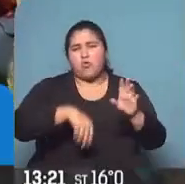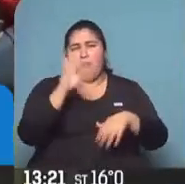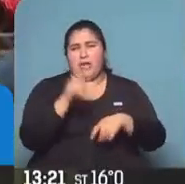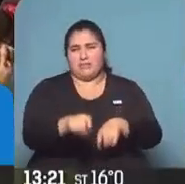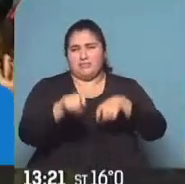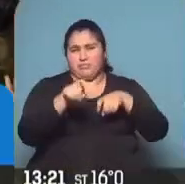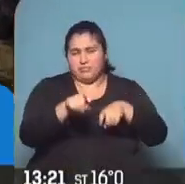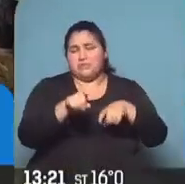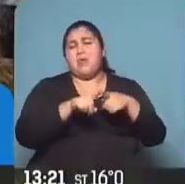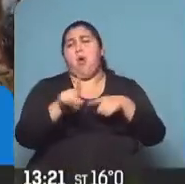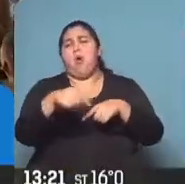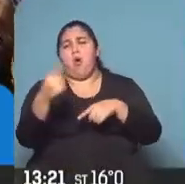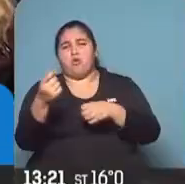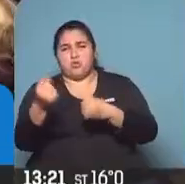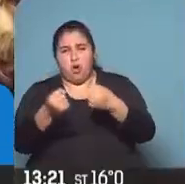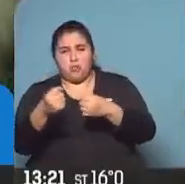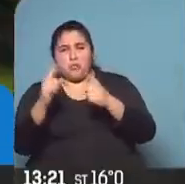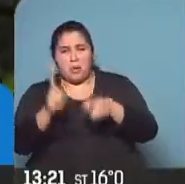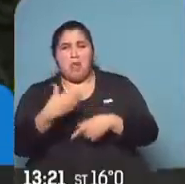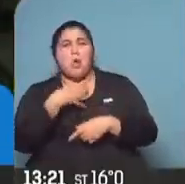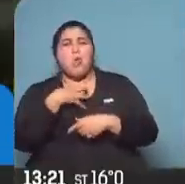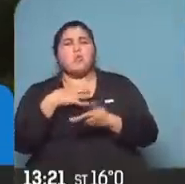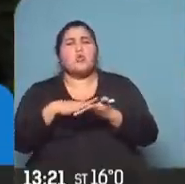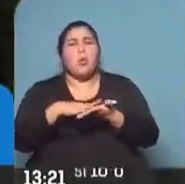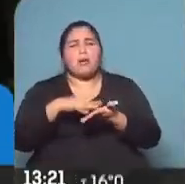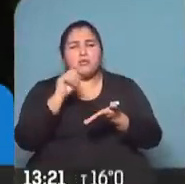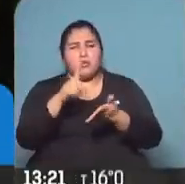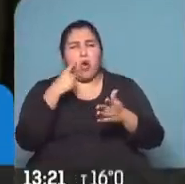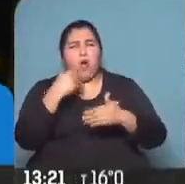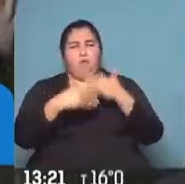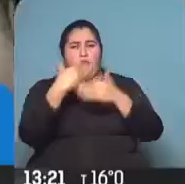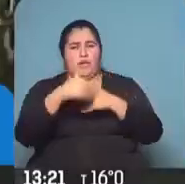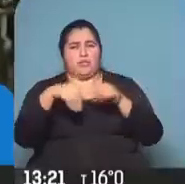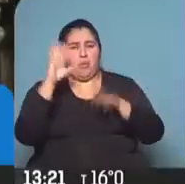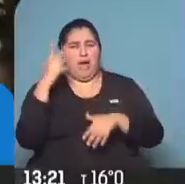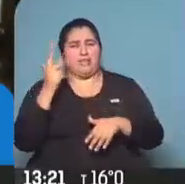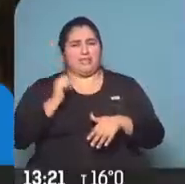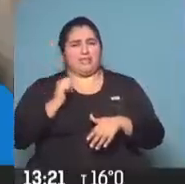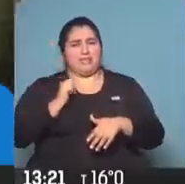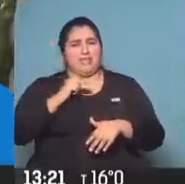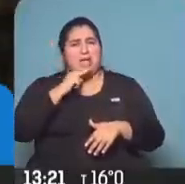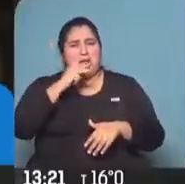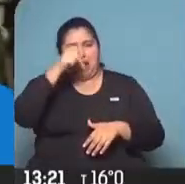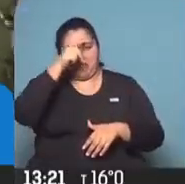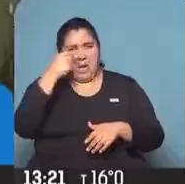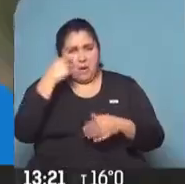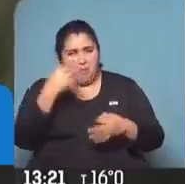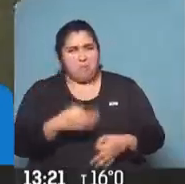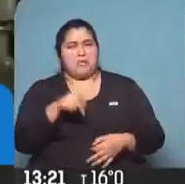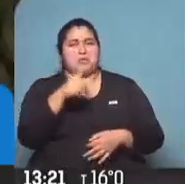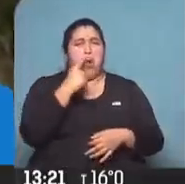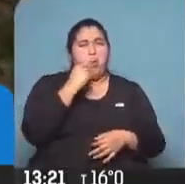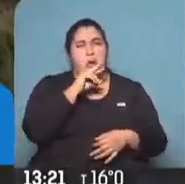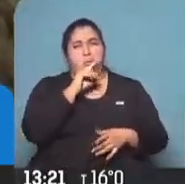como así también el curso básico de formación de generarles hombres y